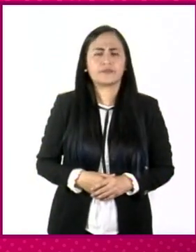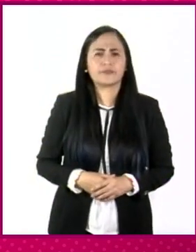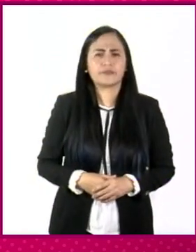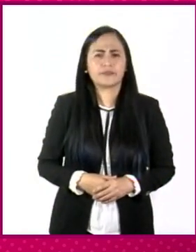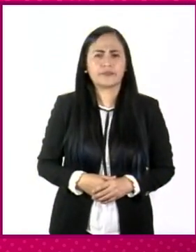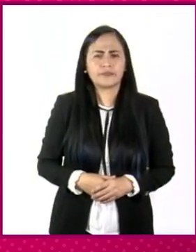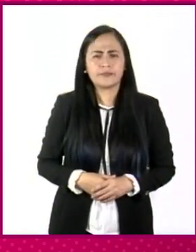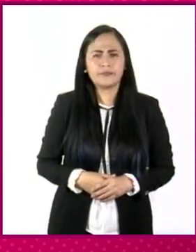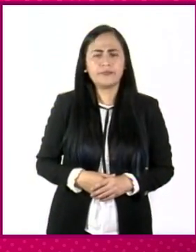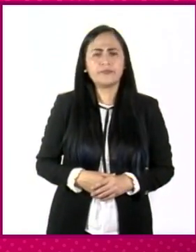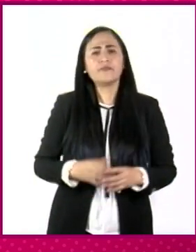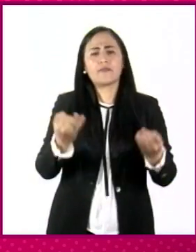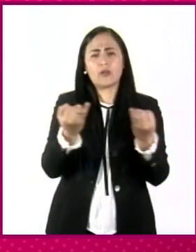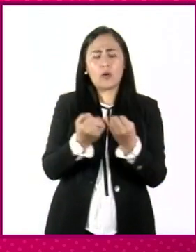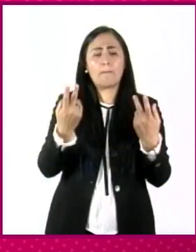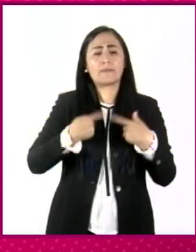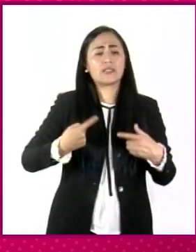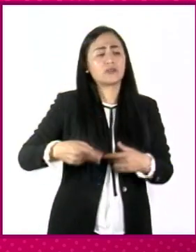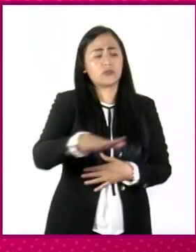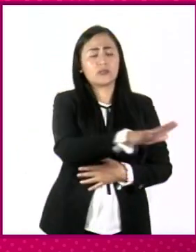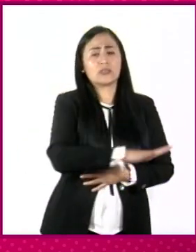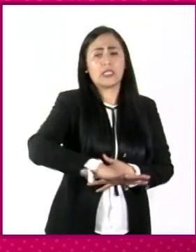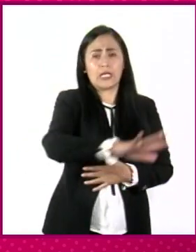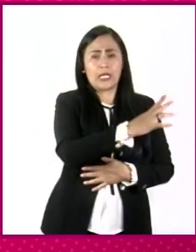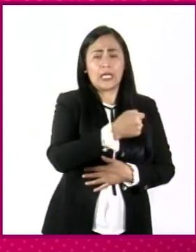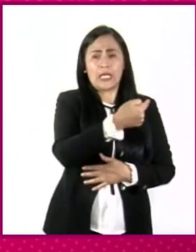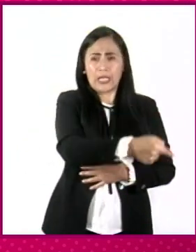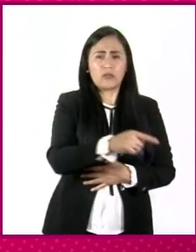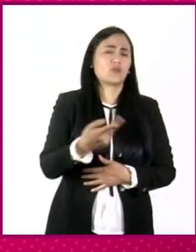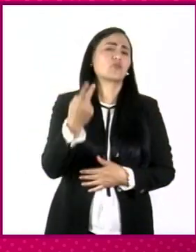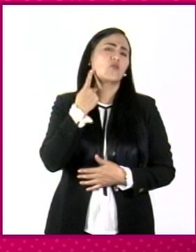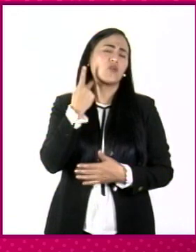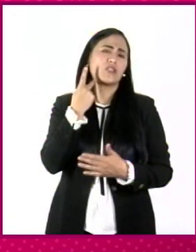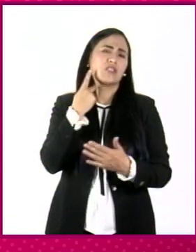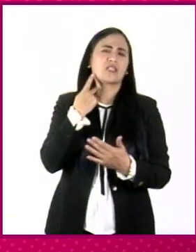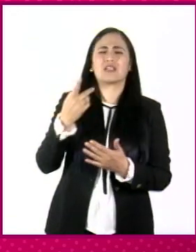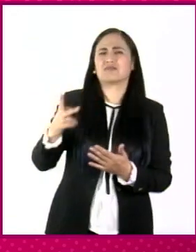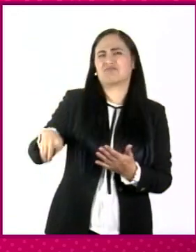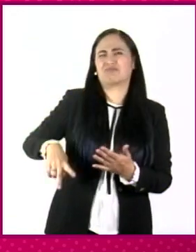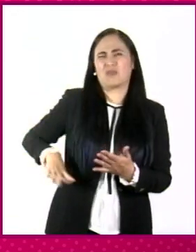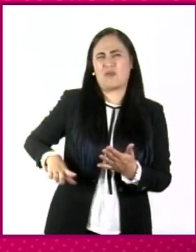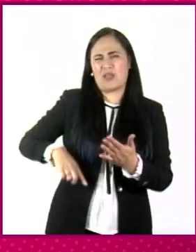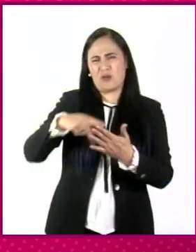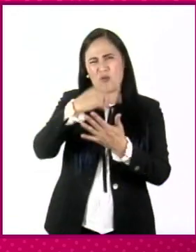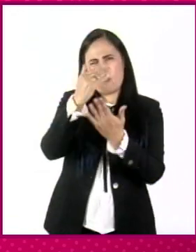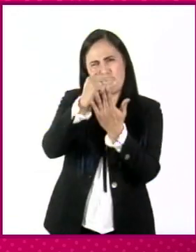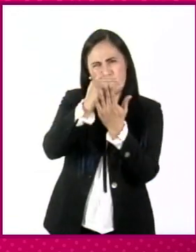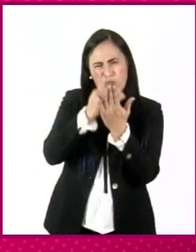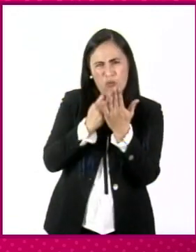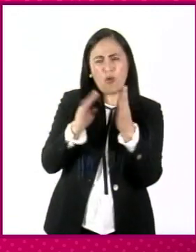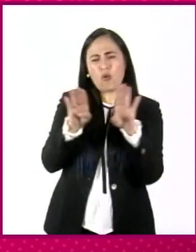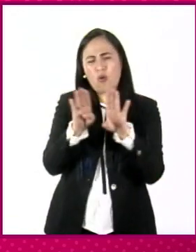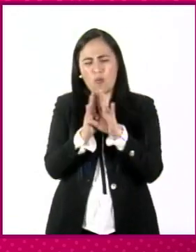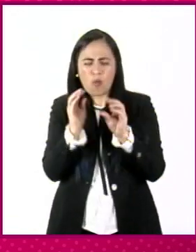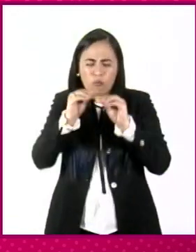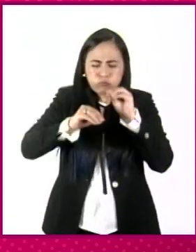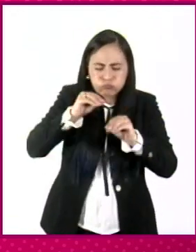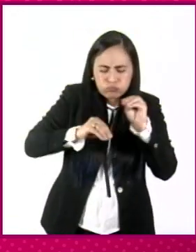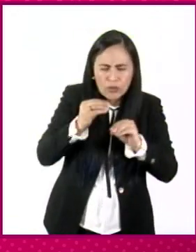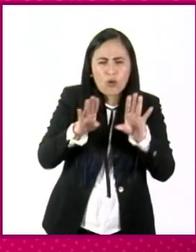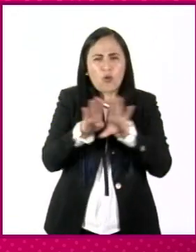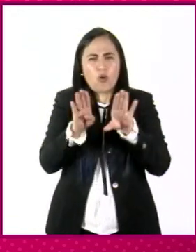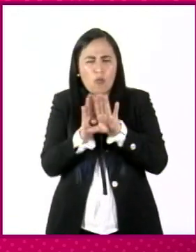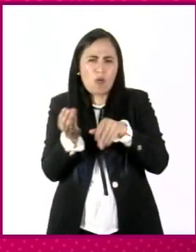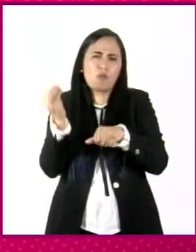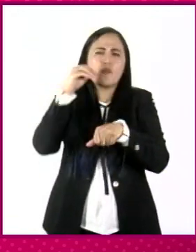también que la ciudadanía además se involucre en las políticas públicas, en la forma en la que se implementan, en la forma en la que se diseñan, en la